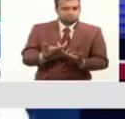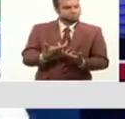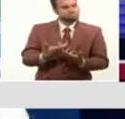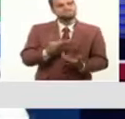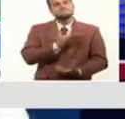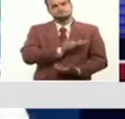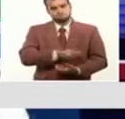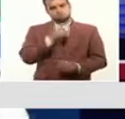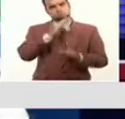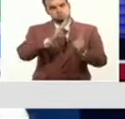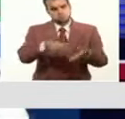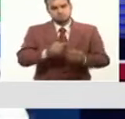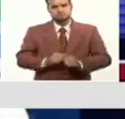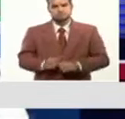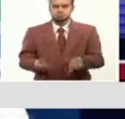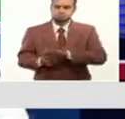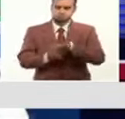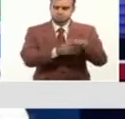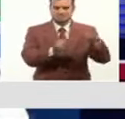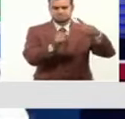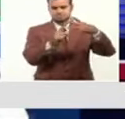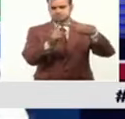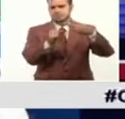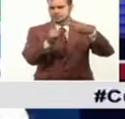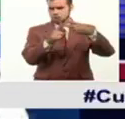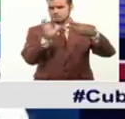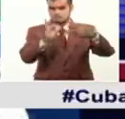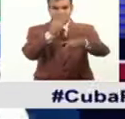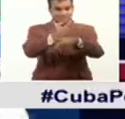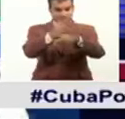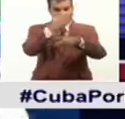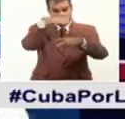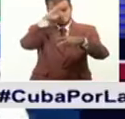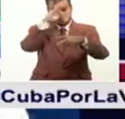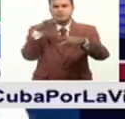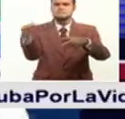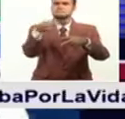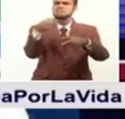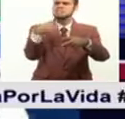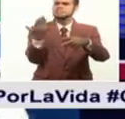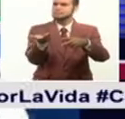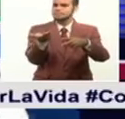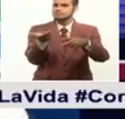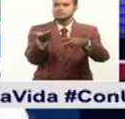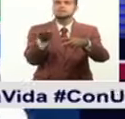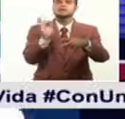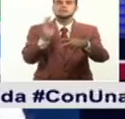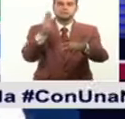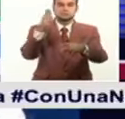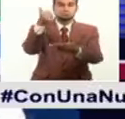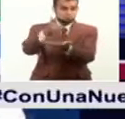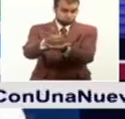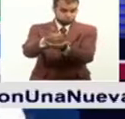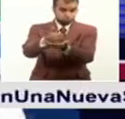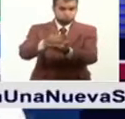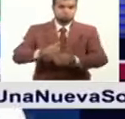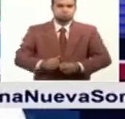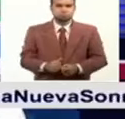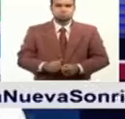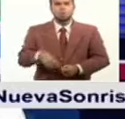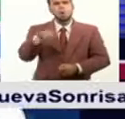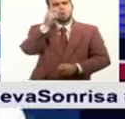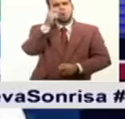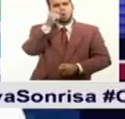fallece. Fallece en la provincia de Santiago, en el municipio de Santiago de Cuba, un paciente